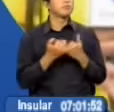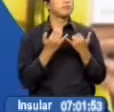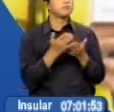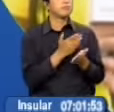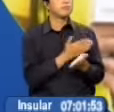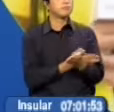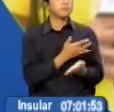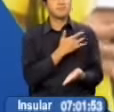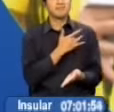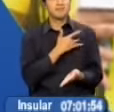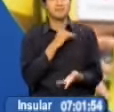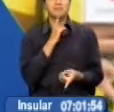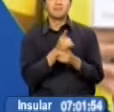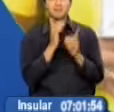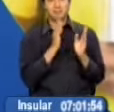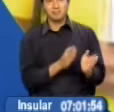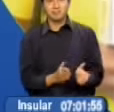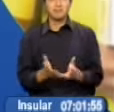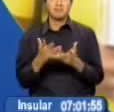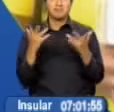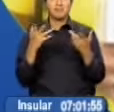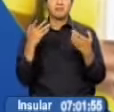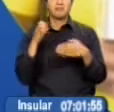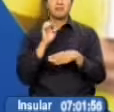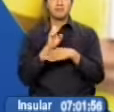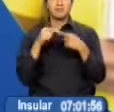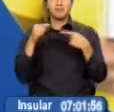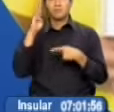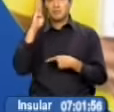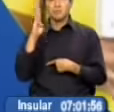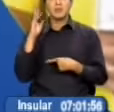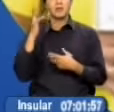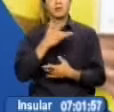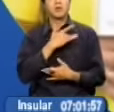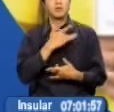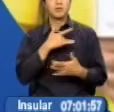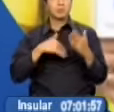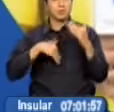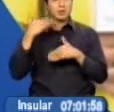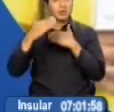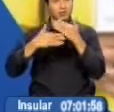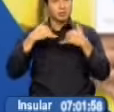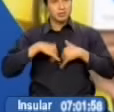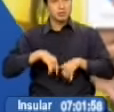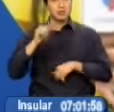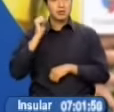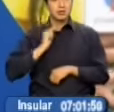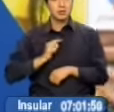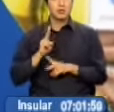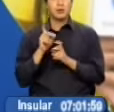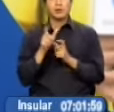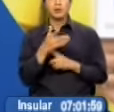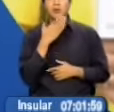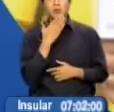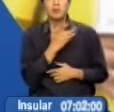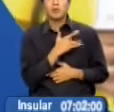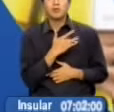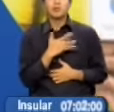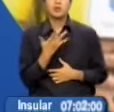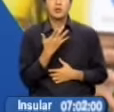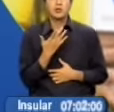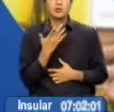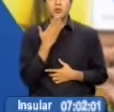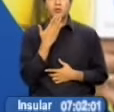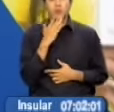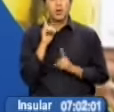previa porque también sentimos el tema de la organización en el ecuador brasil es un partido de la expectativa más adelante les contaremos detalle acerca de la afición de cómo se vive ya con